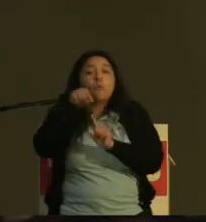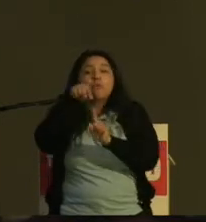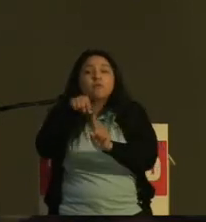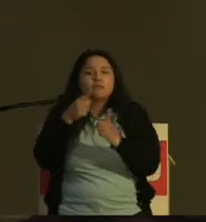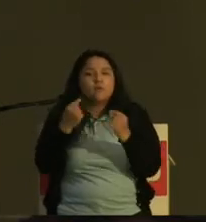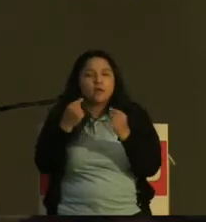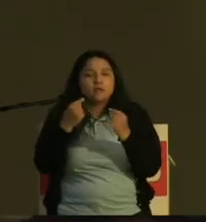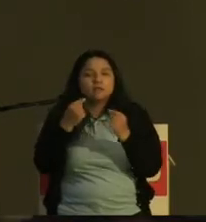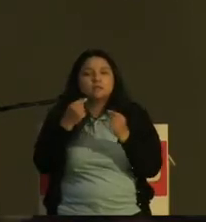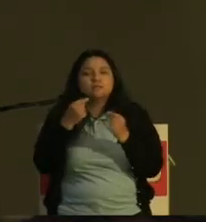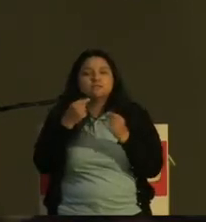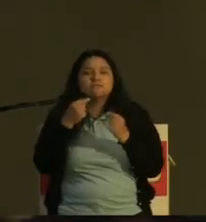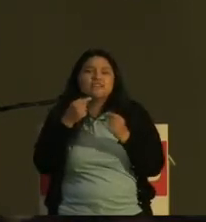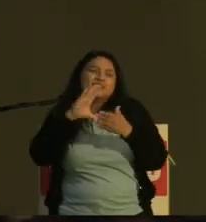a